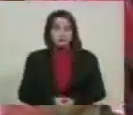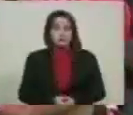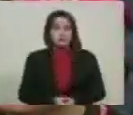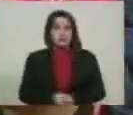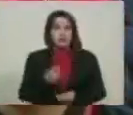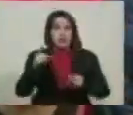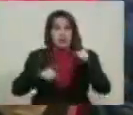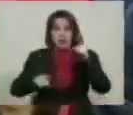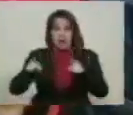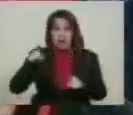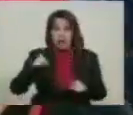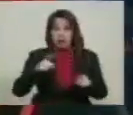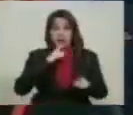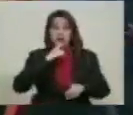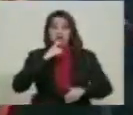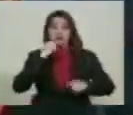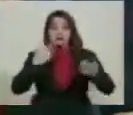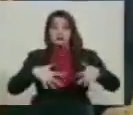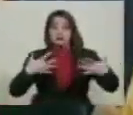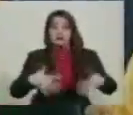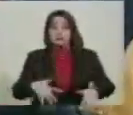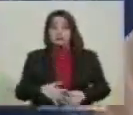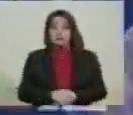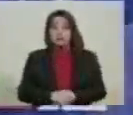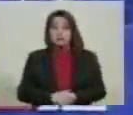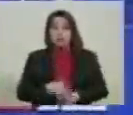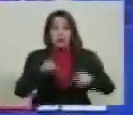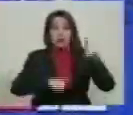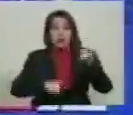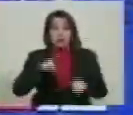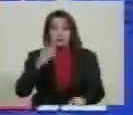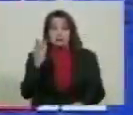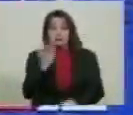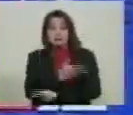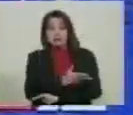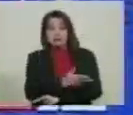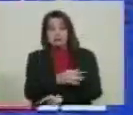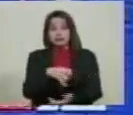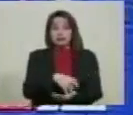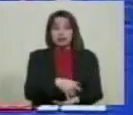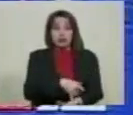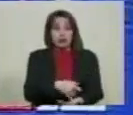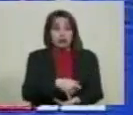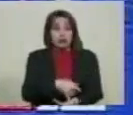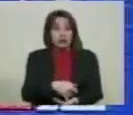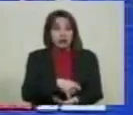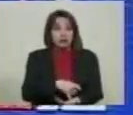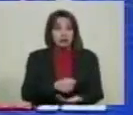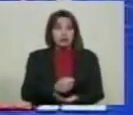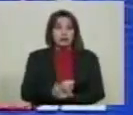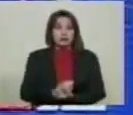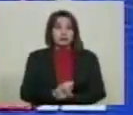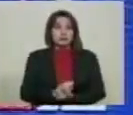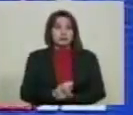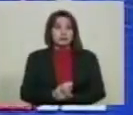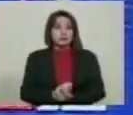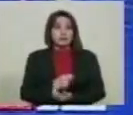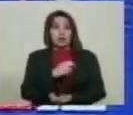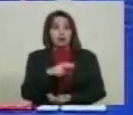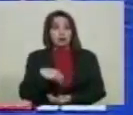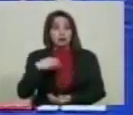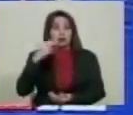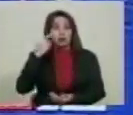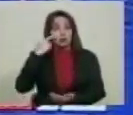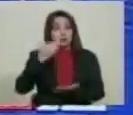Algunos lo han pagado caro. Hay quienes han pagado caro sus debilidades. Y hemos sido testigos